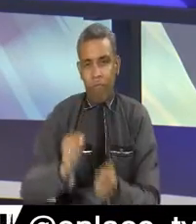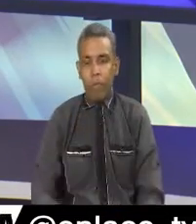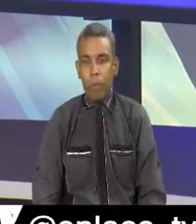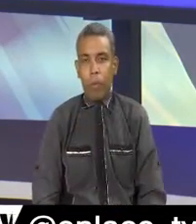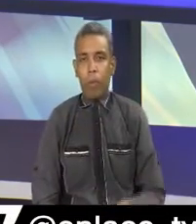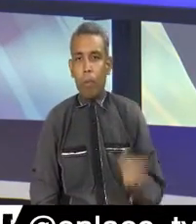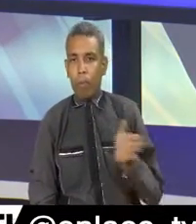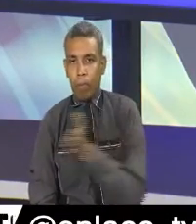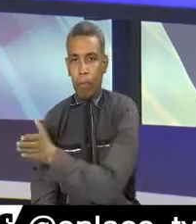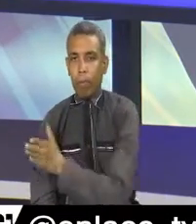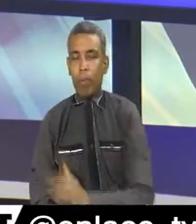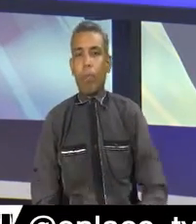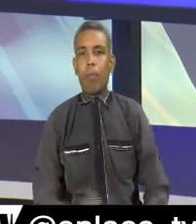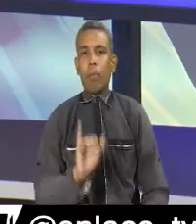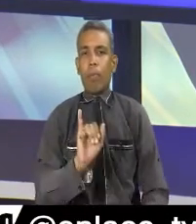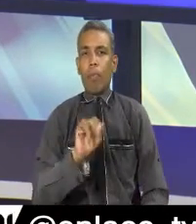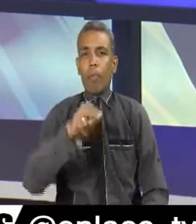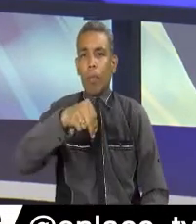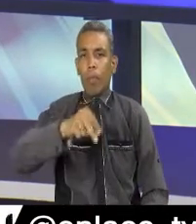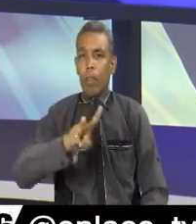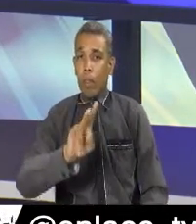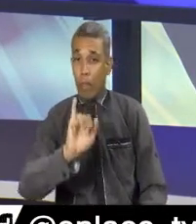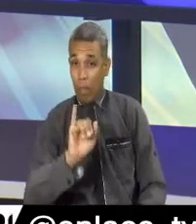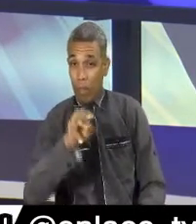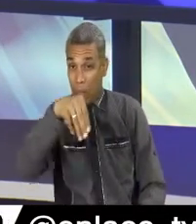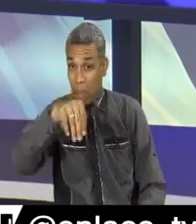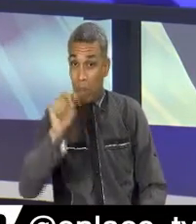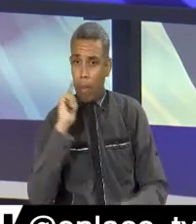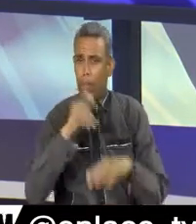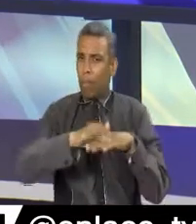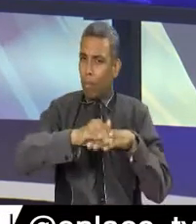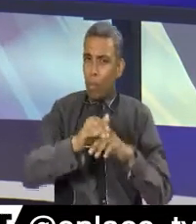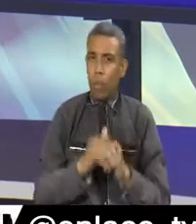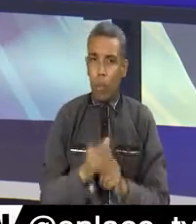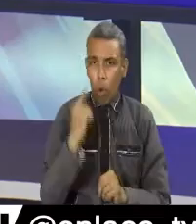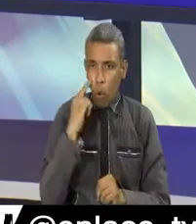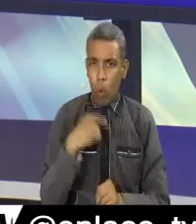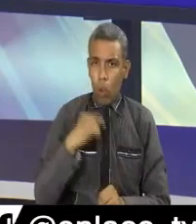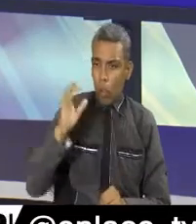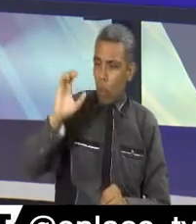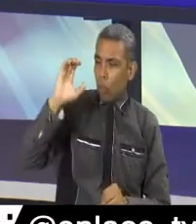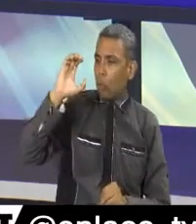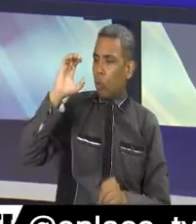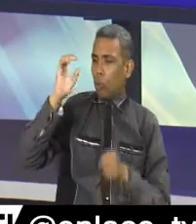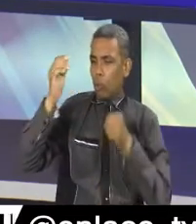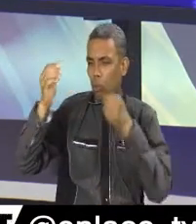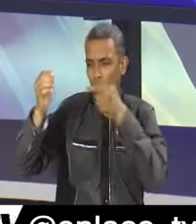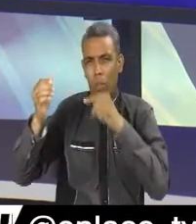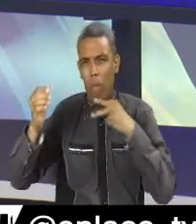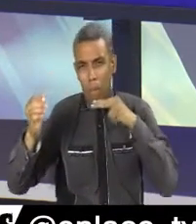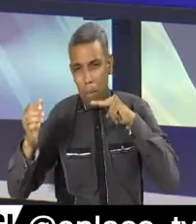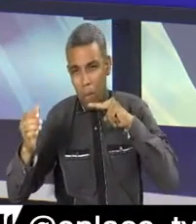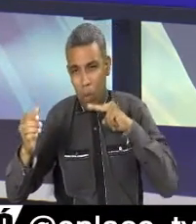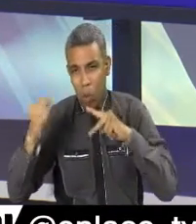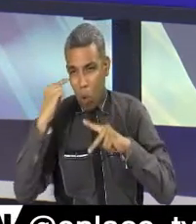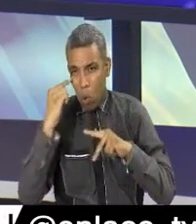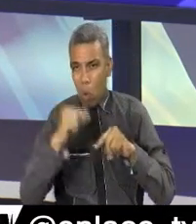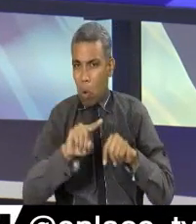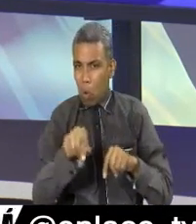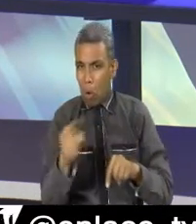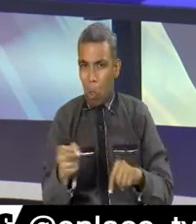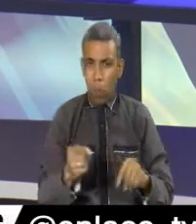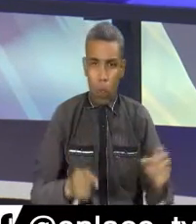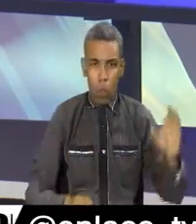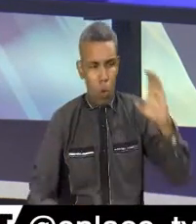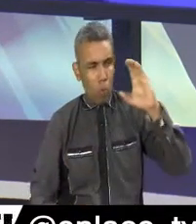alerta sanitaria por medicamentos fraudulentos. El vino regenerador, Meromacho y el Zurbanta representan, según las autoridades de salud